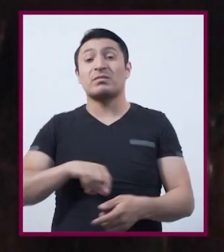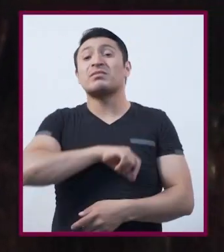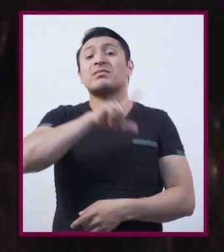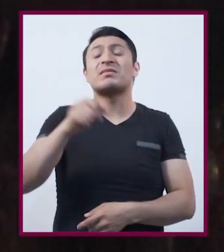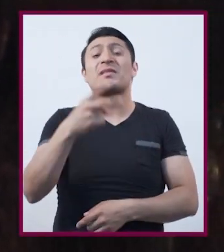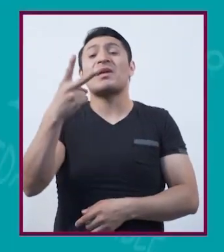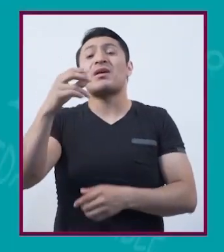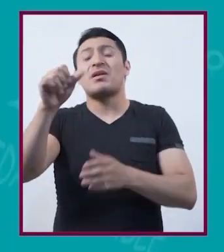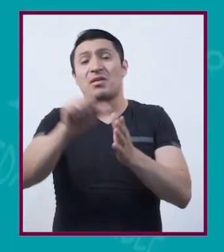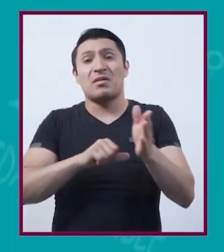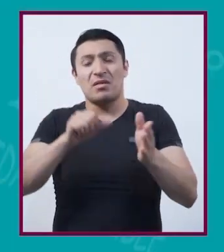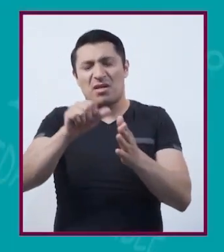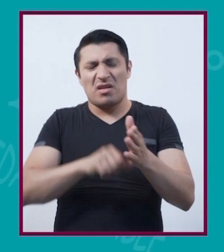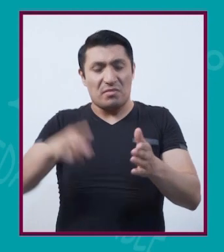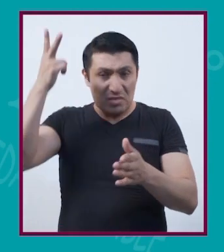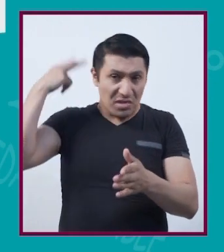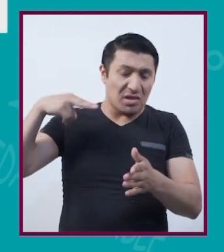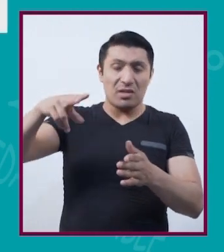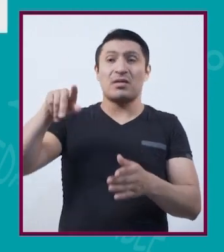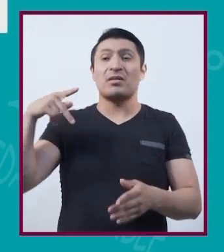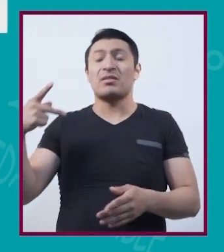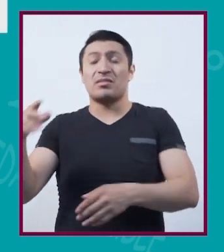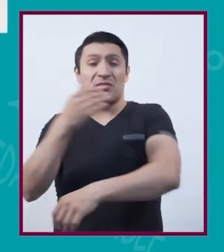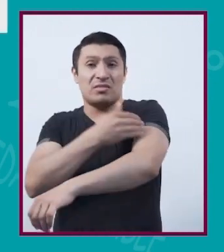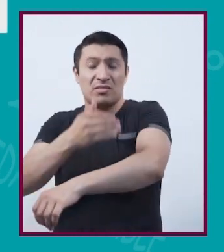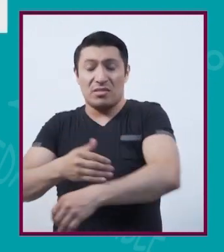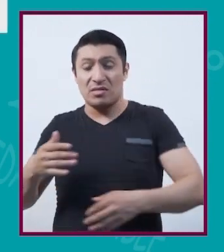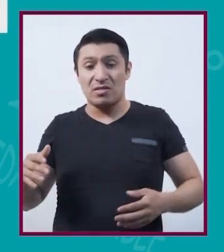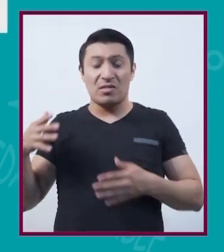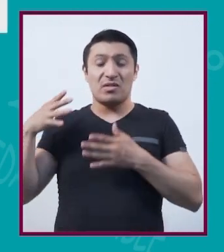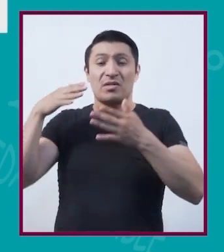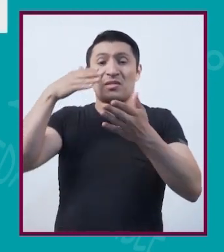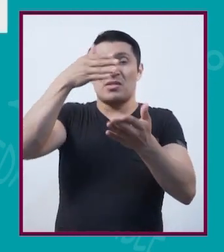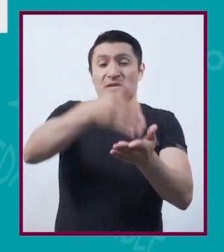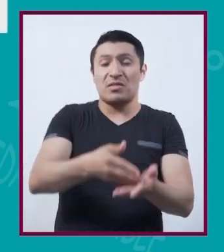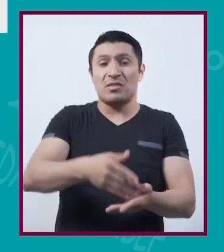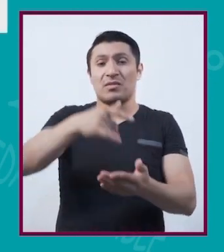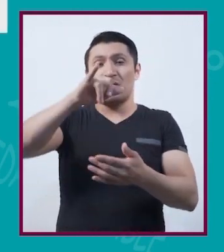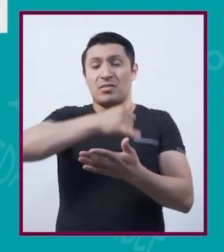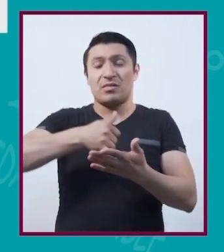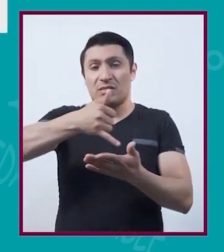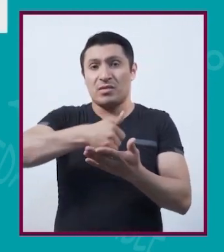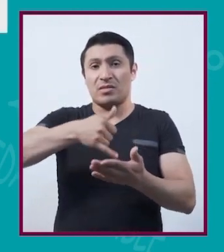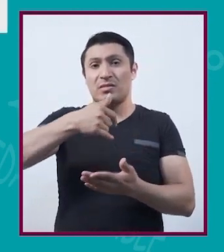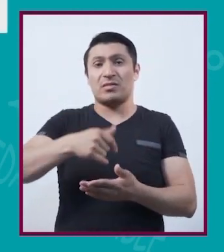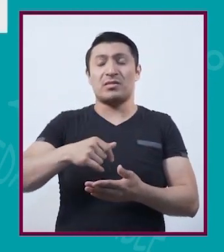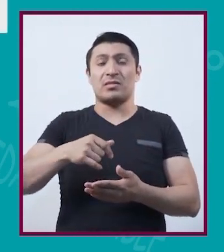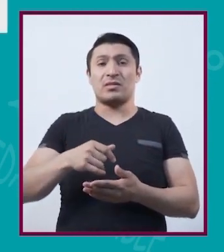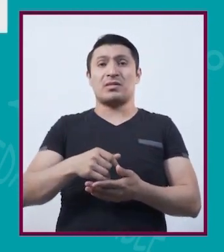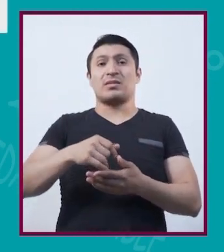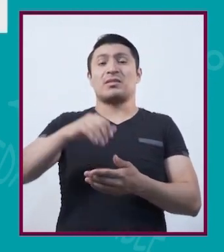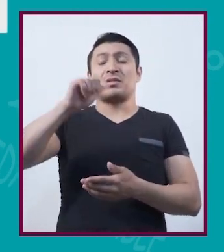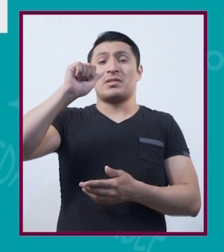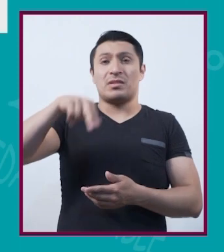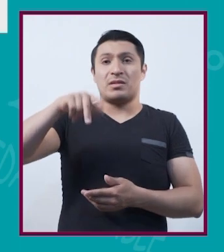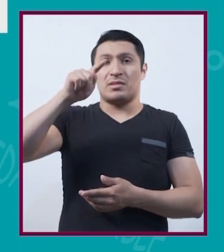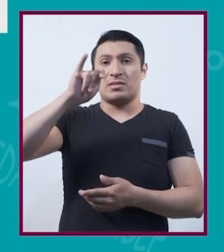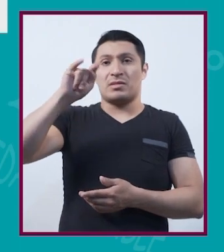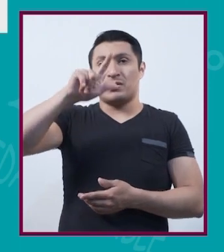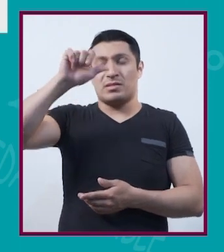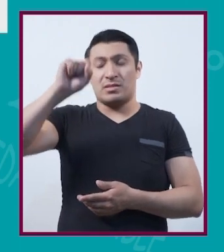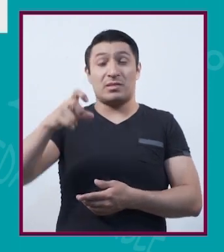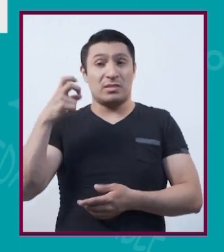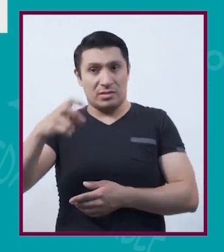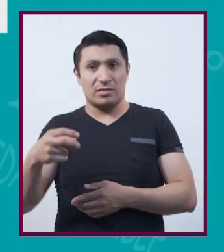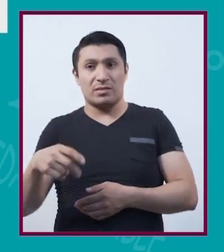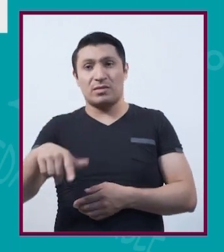la isla de Guanajaní, en el archipiélago de las Antillas. Esto sucedió el 12 de octubre de 1492.